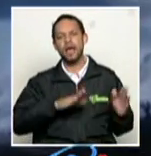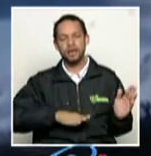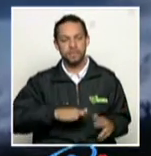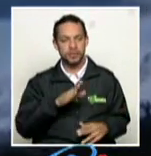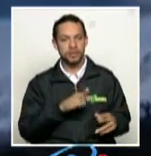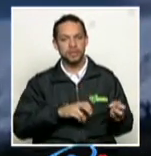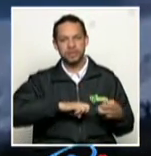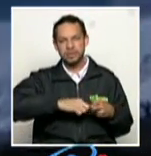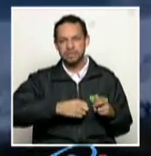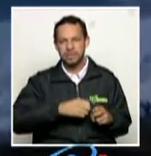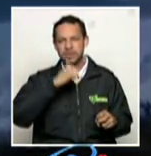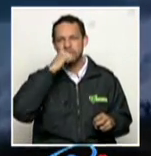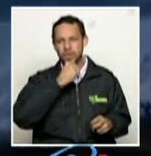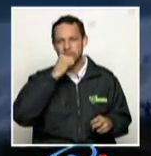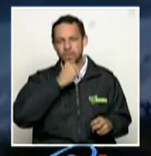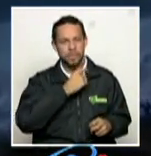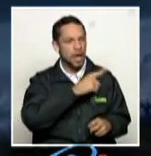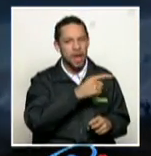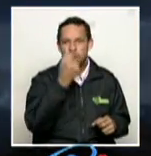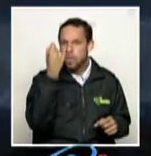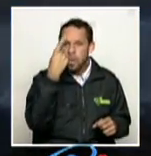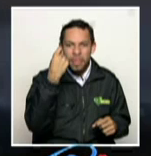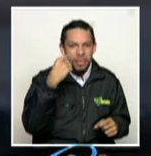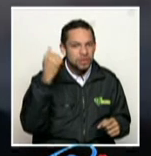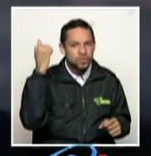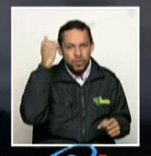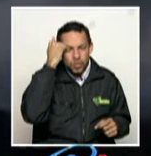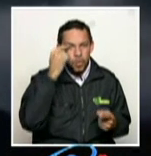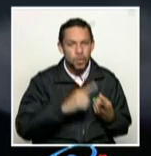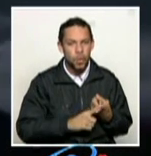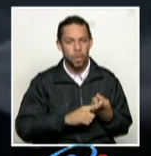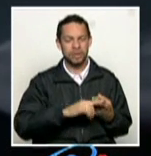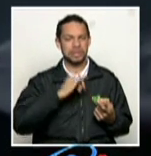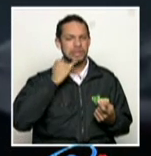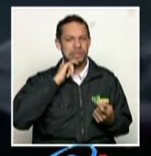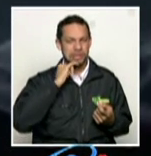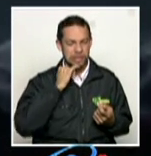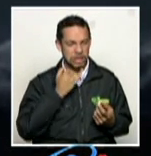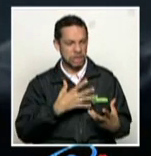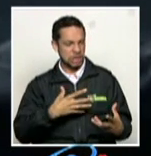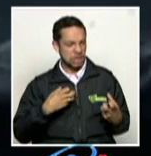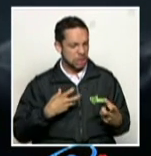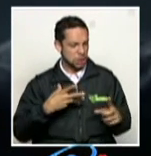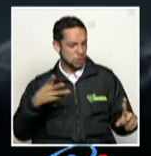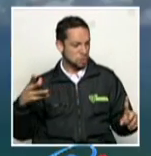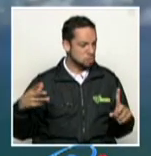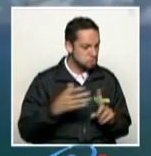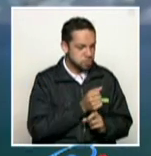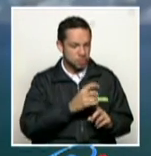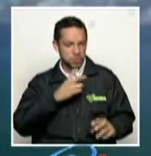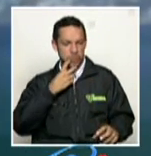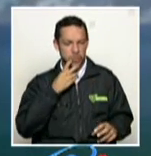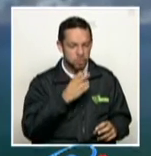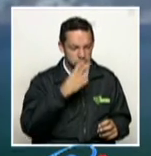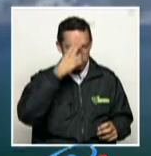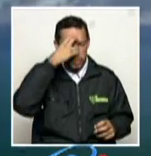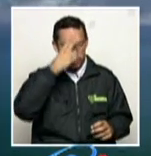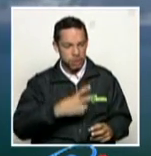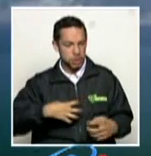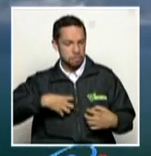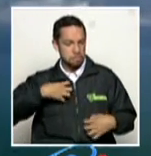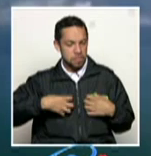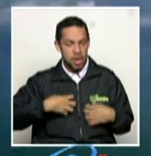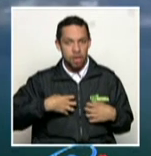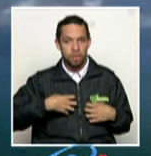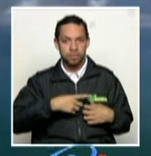las insensateces, los celos, el afán de posesión, la ira, el miedo o